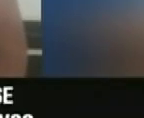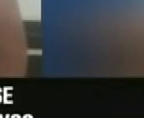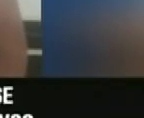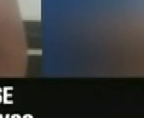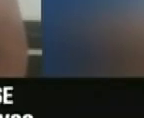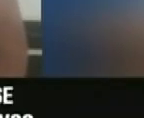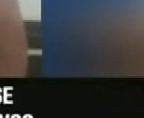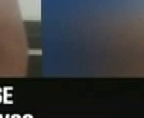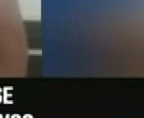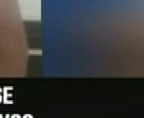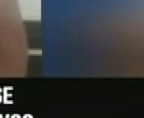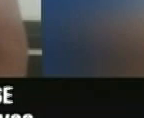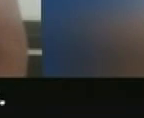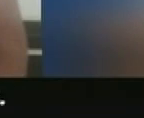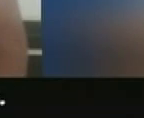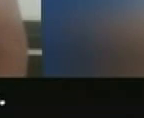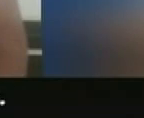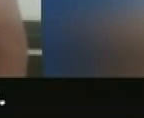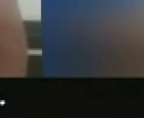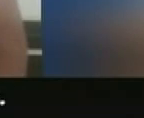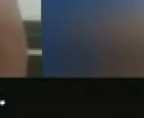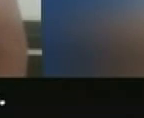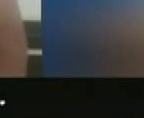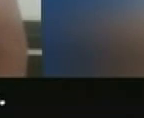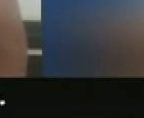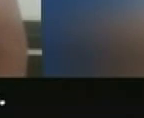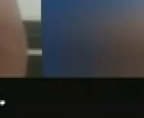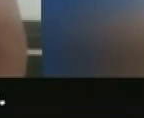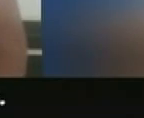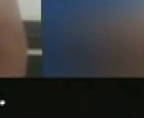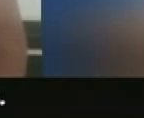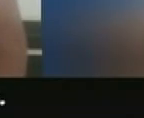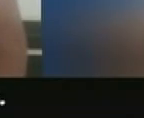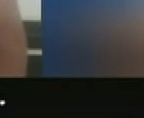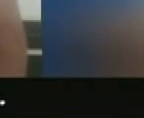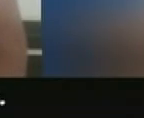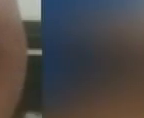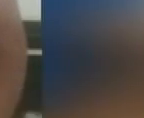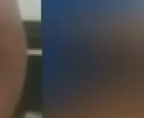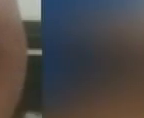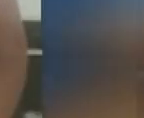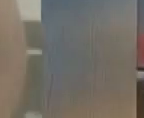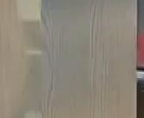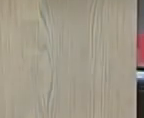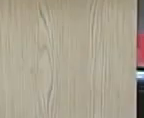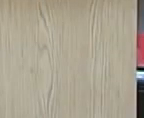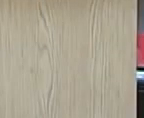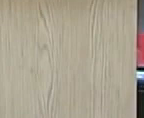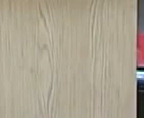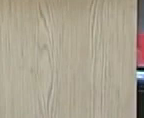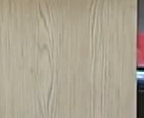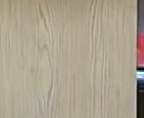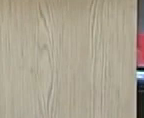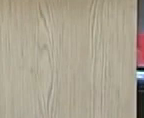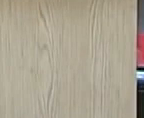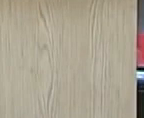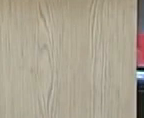fuimos avistados por efectivos de la Armada Nacional Bolivariana, los cuales nos aprendieron.